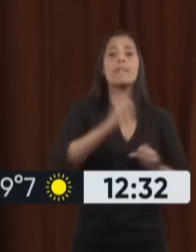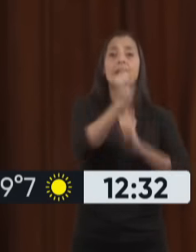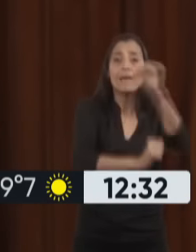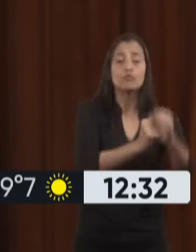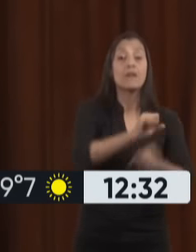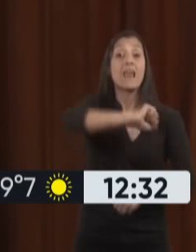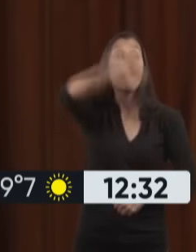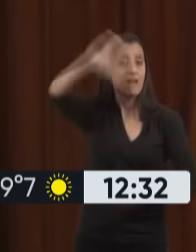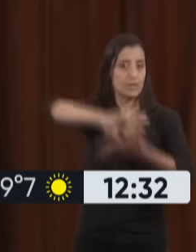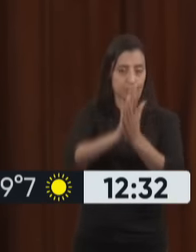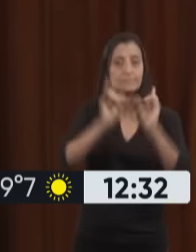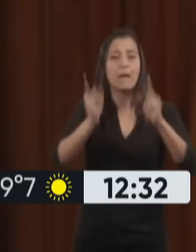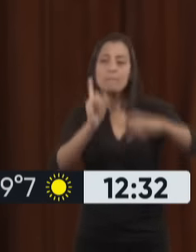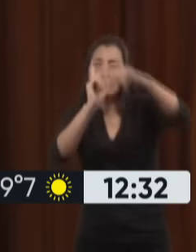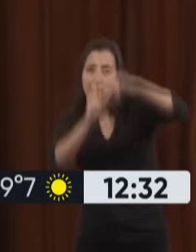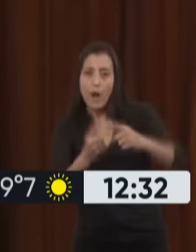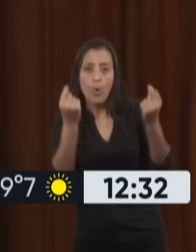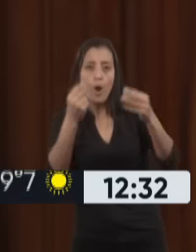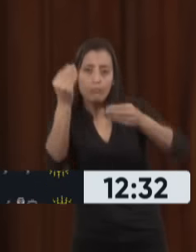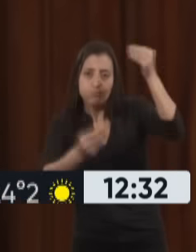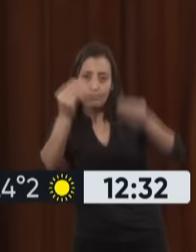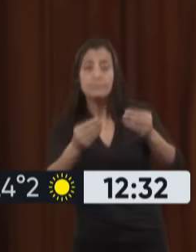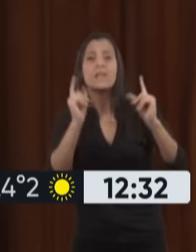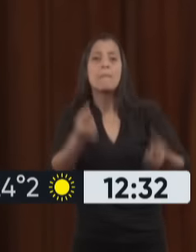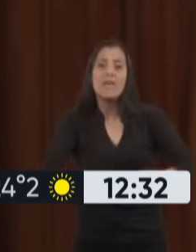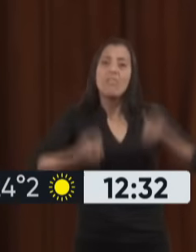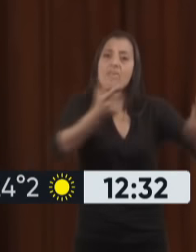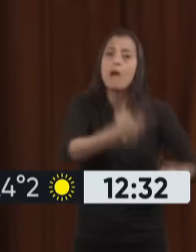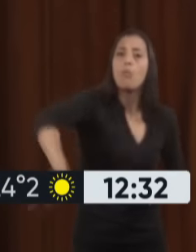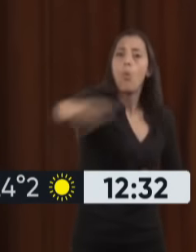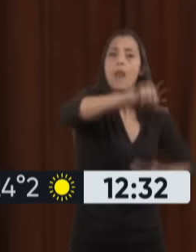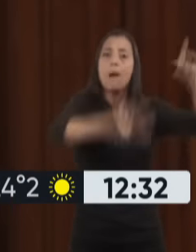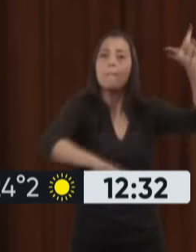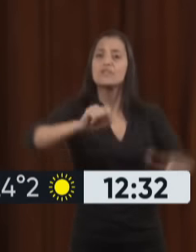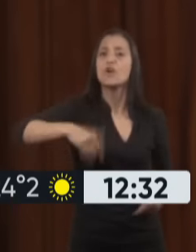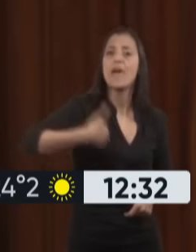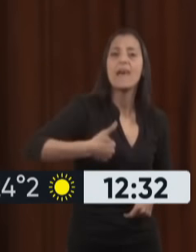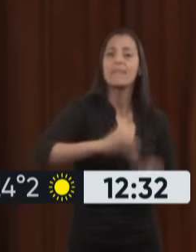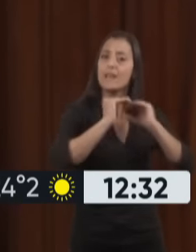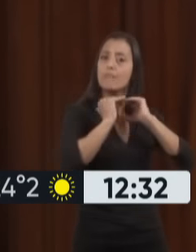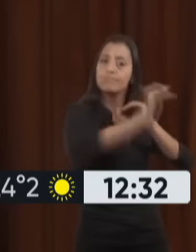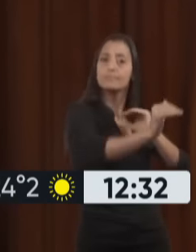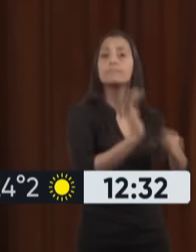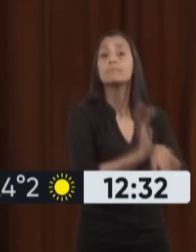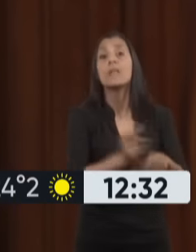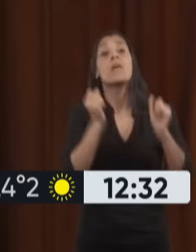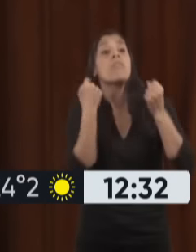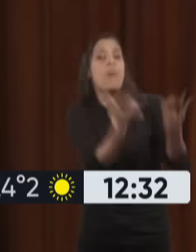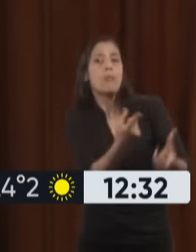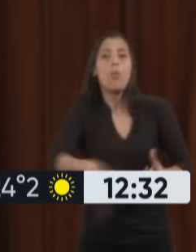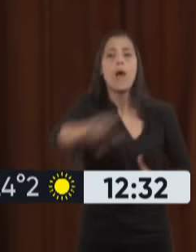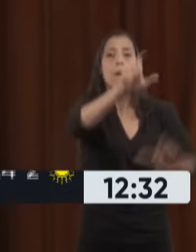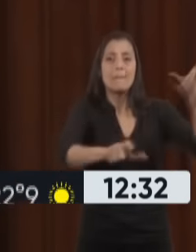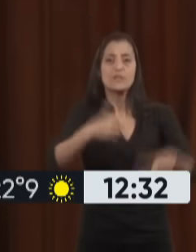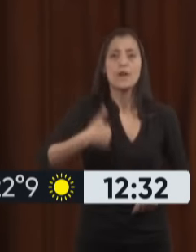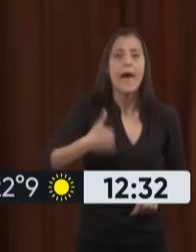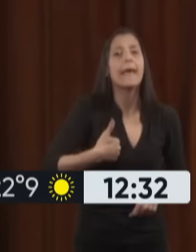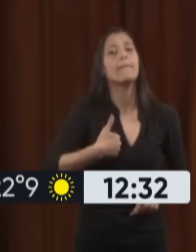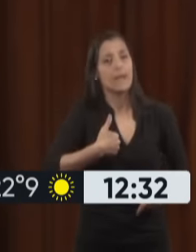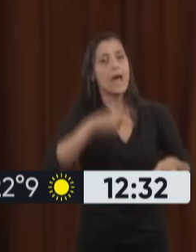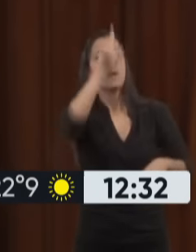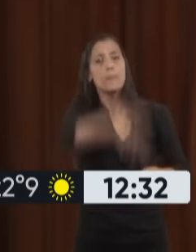inflación, recuperar el cálculo económico y devolverle a los argentinos los dones de la estabilidad. Devolverle el futuro a los argentinos de a pie,